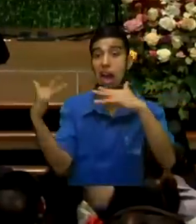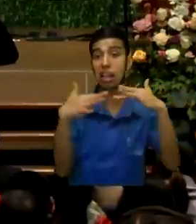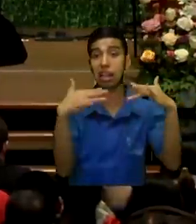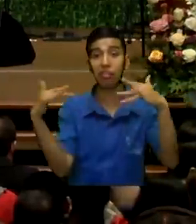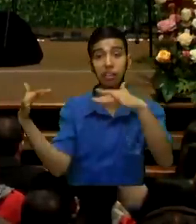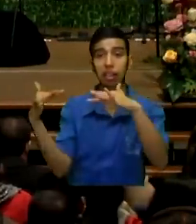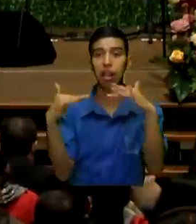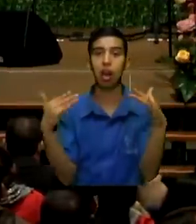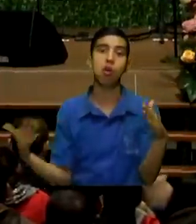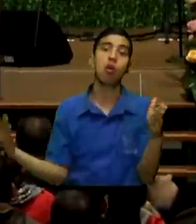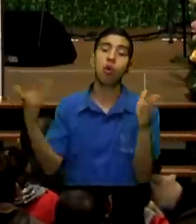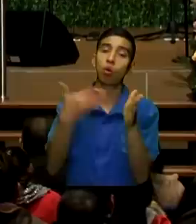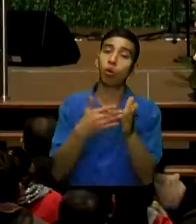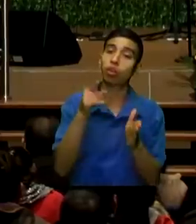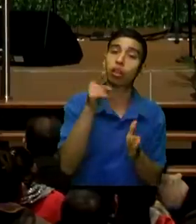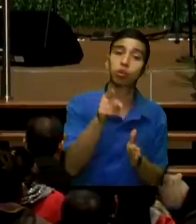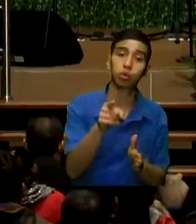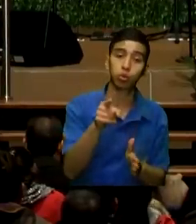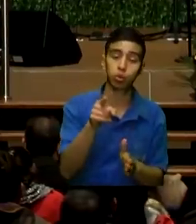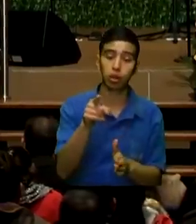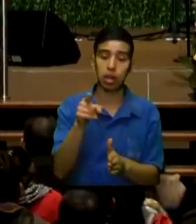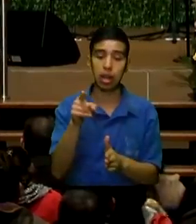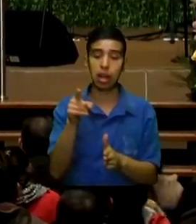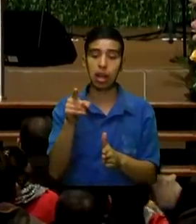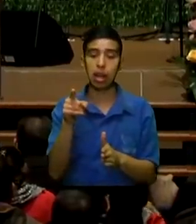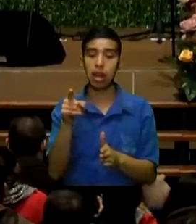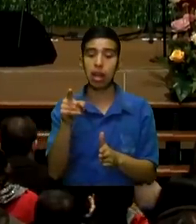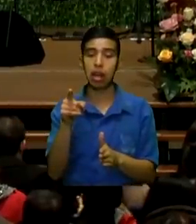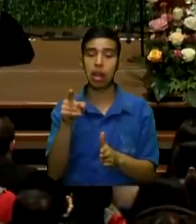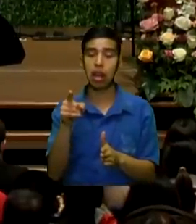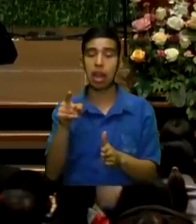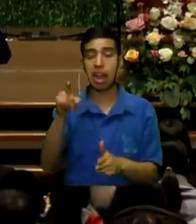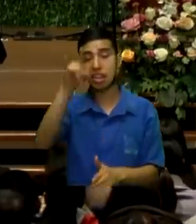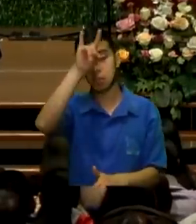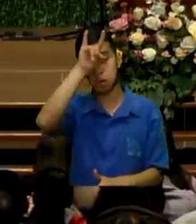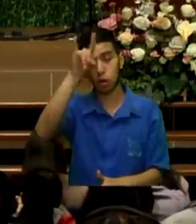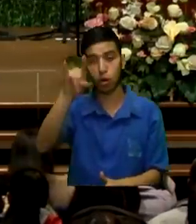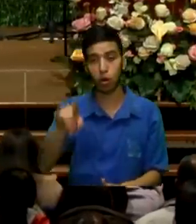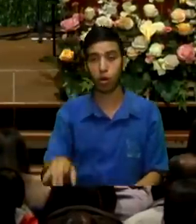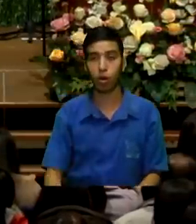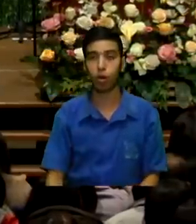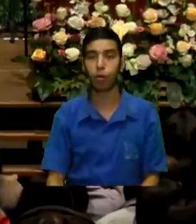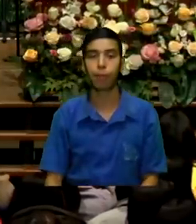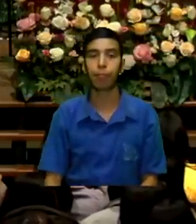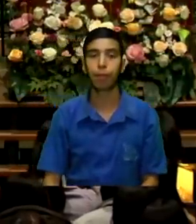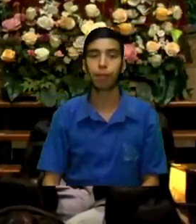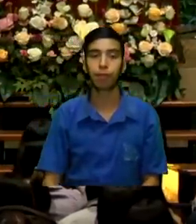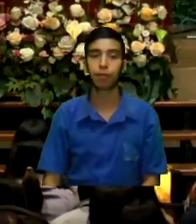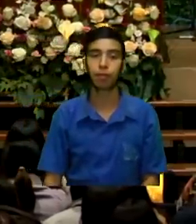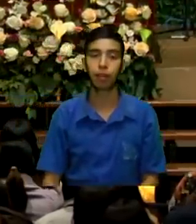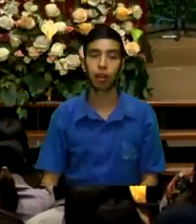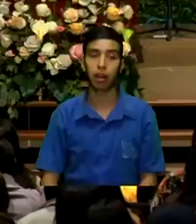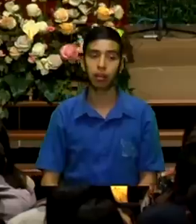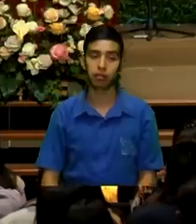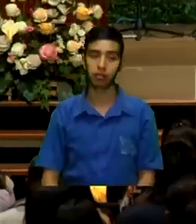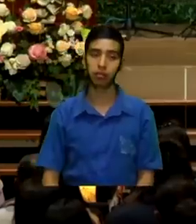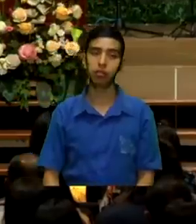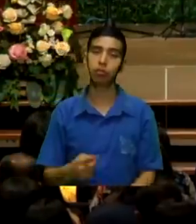contra tus enemigos. O sea, la primera regla es que a la batalla vas contra tus